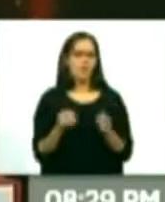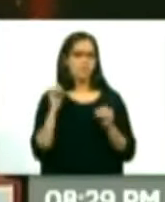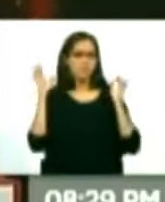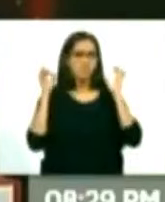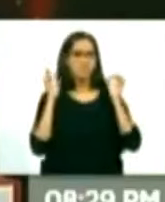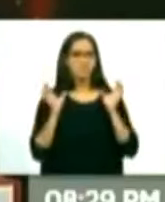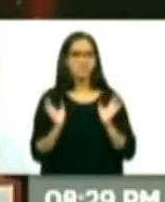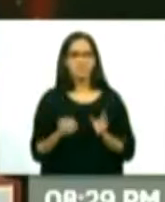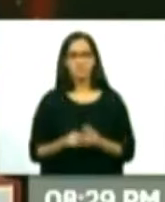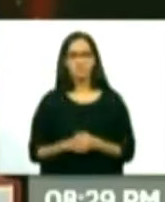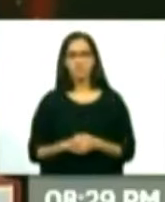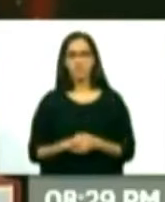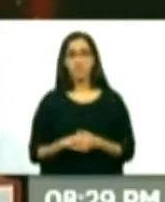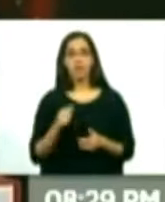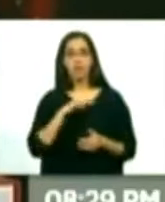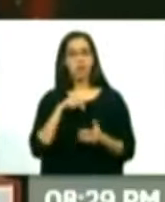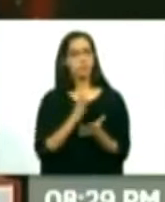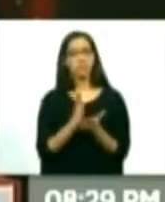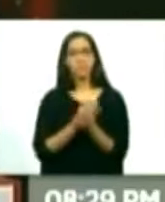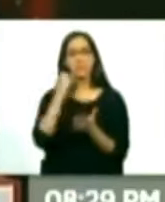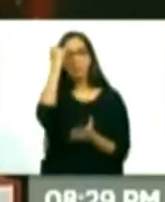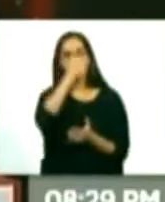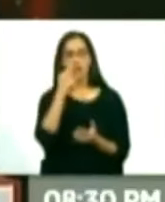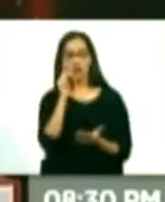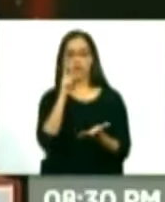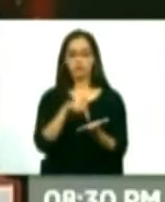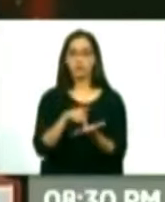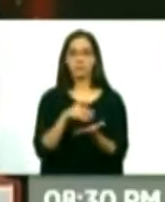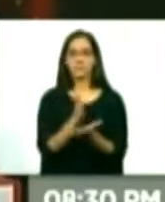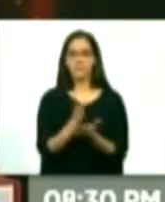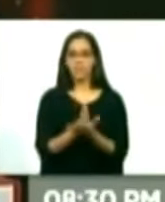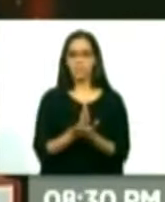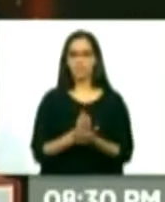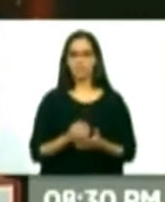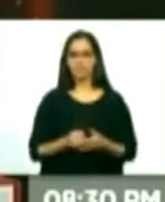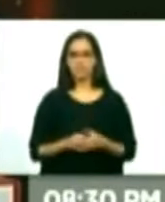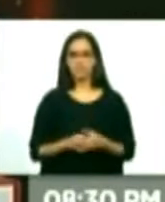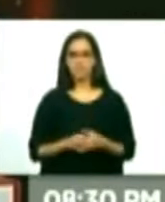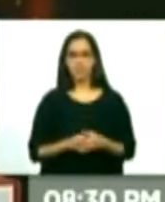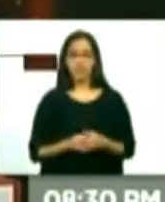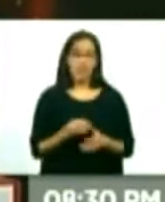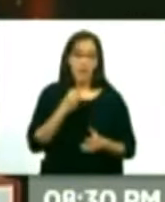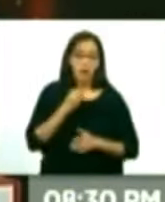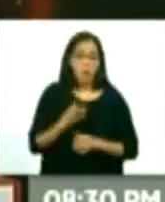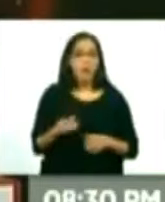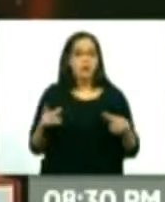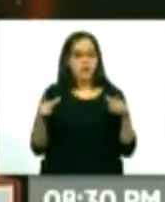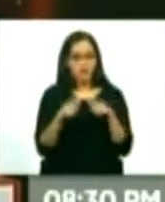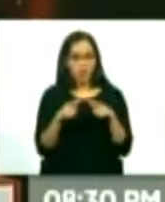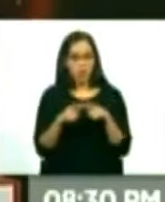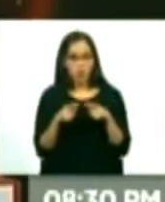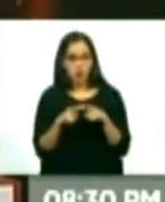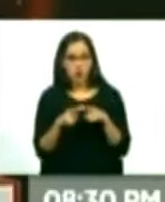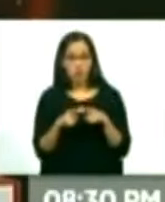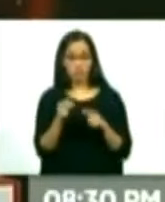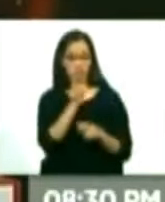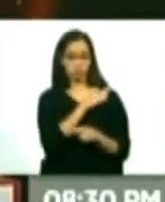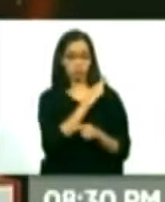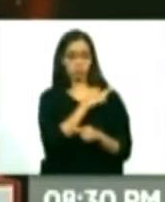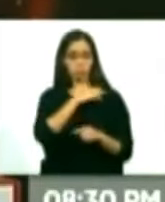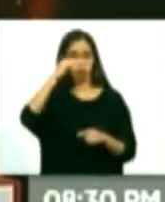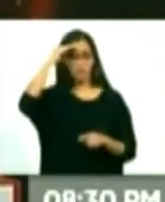todo. Nosotros siempre damos la cara. Siempre. Siempre. Ah, bueno, las reuniones con el alto mando militar